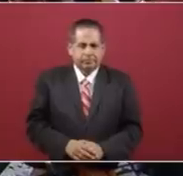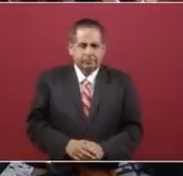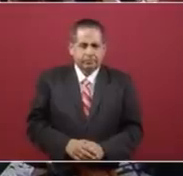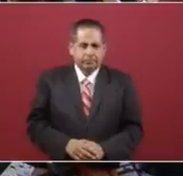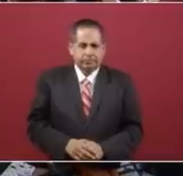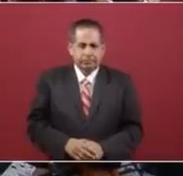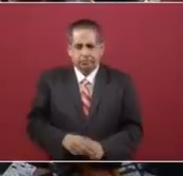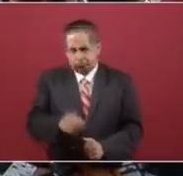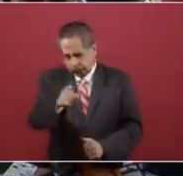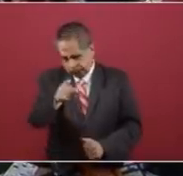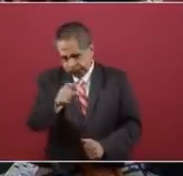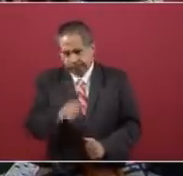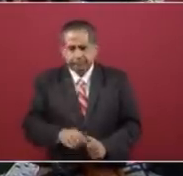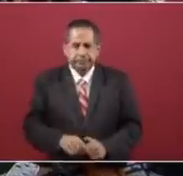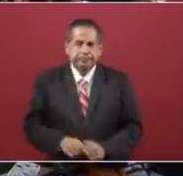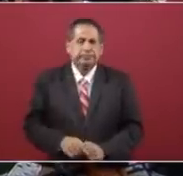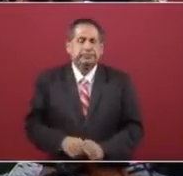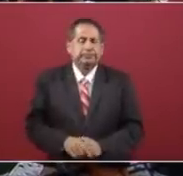Tú.